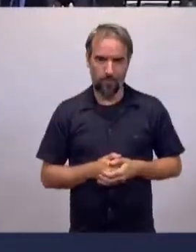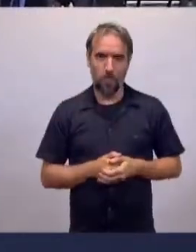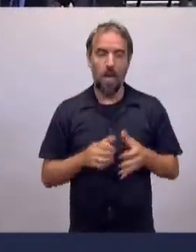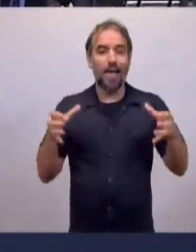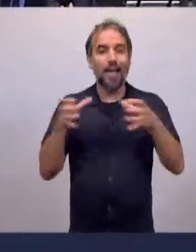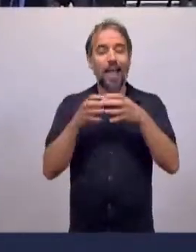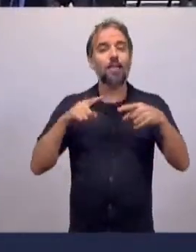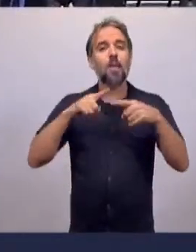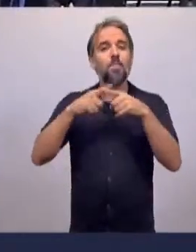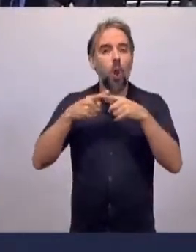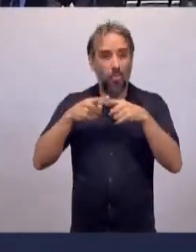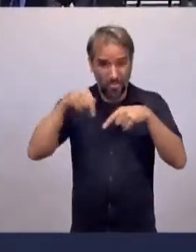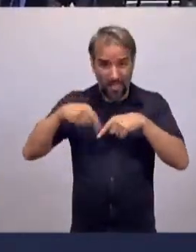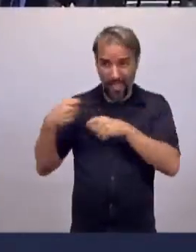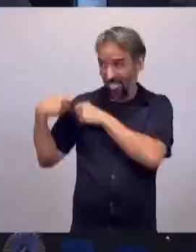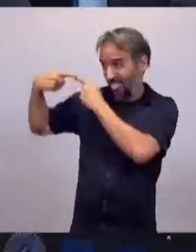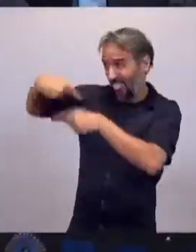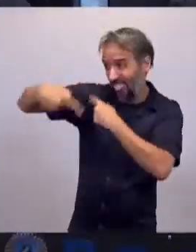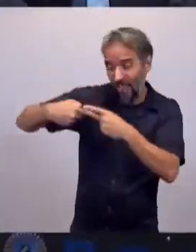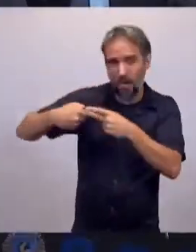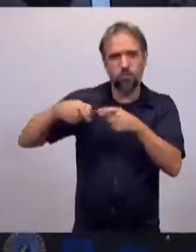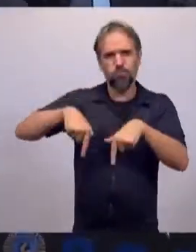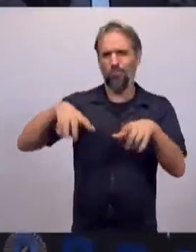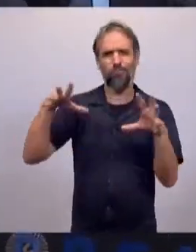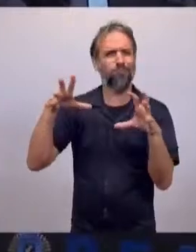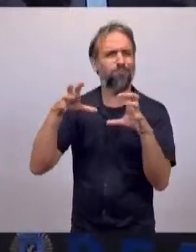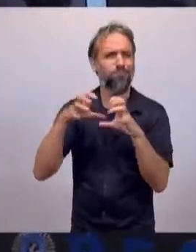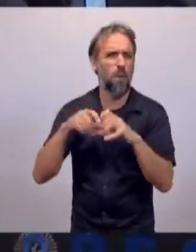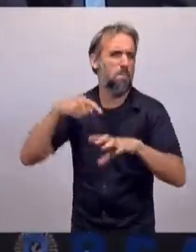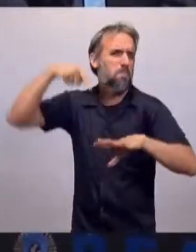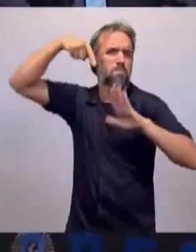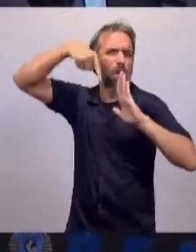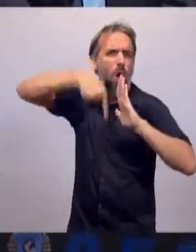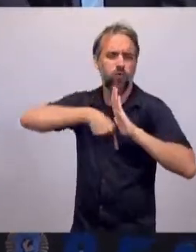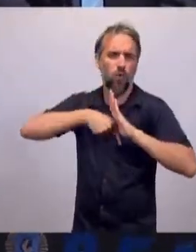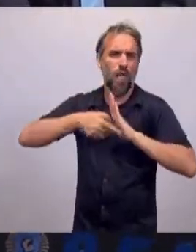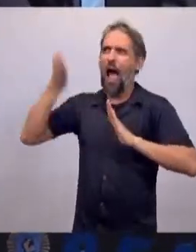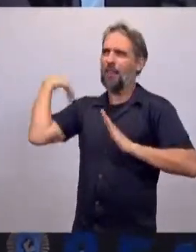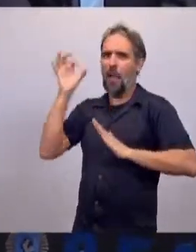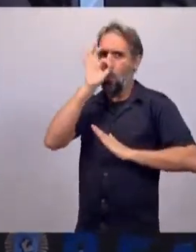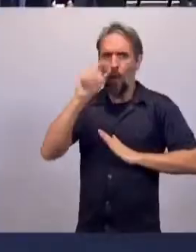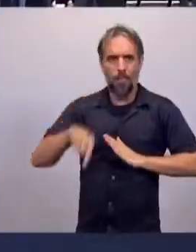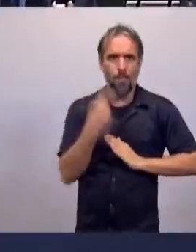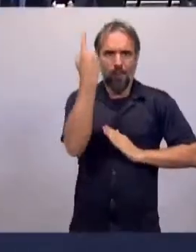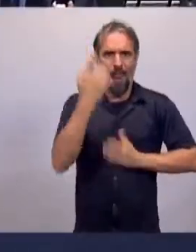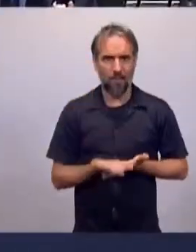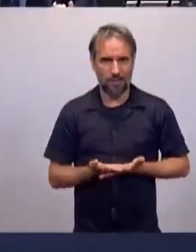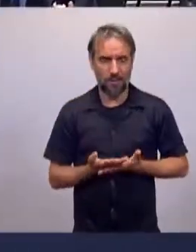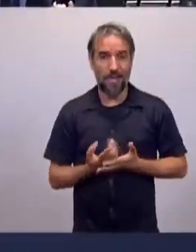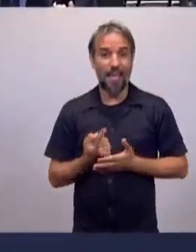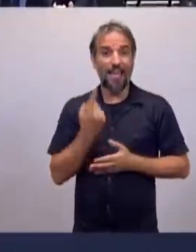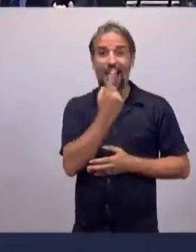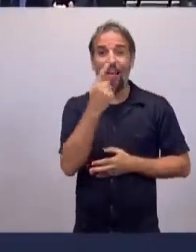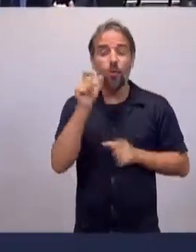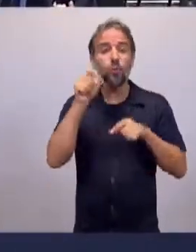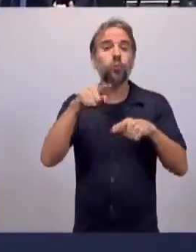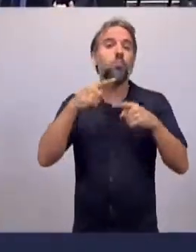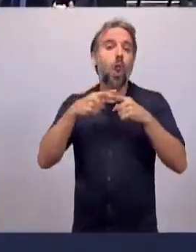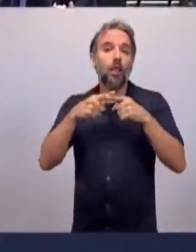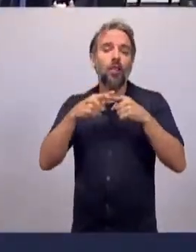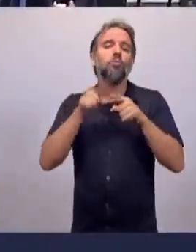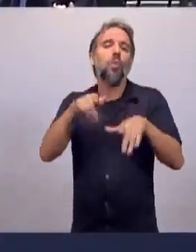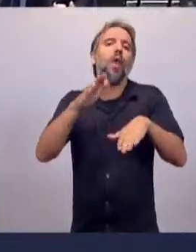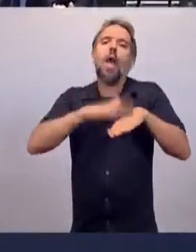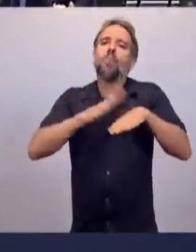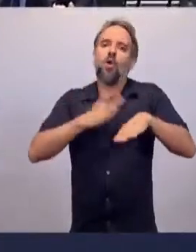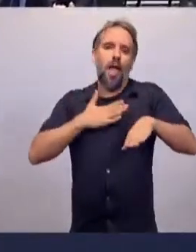política deja un país al borde de la crisis más profunda de nuestra historia. Cada uno de ellos tendrá que hacerse cargo de su